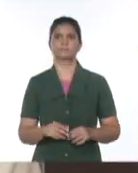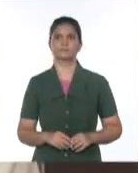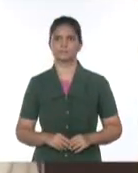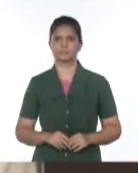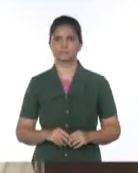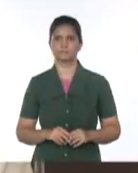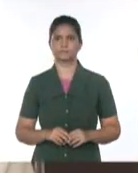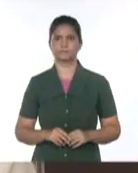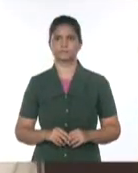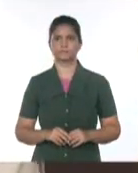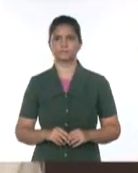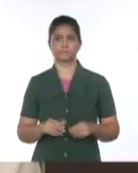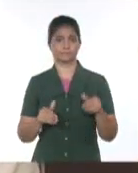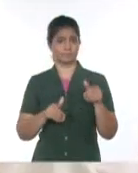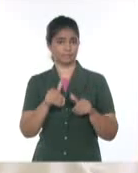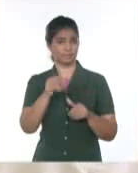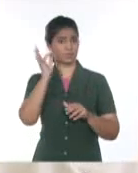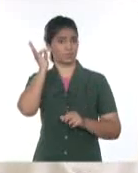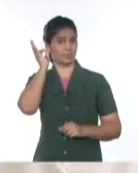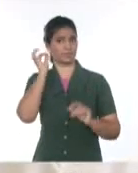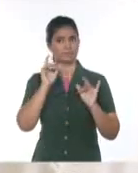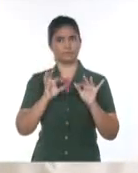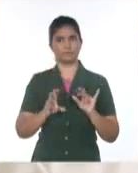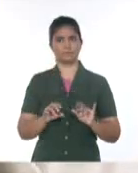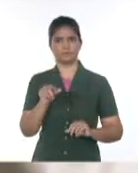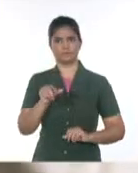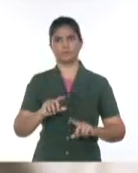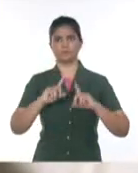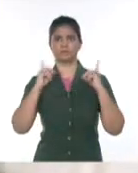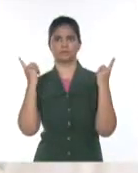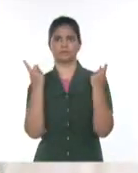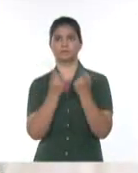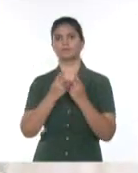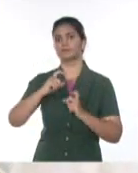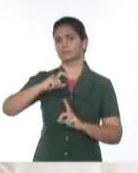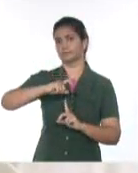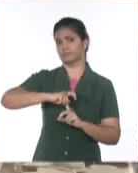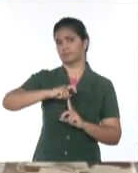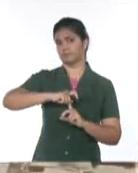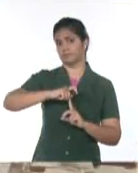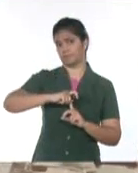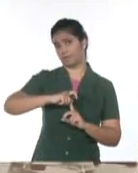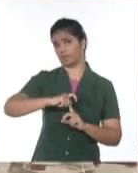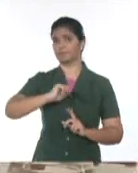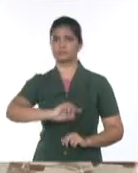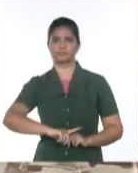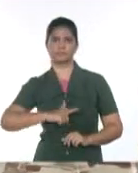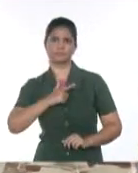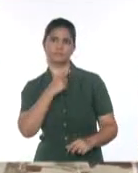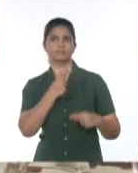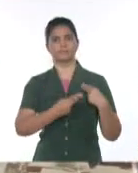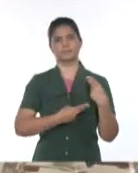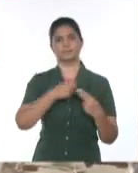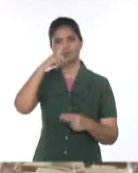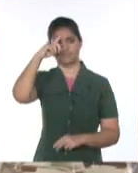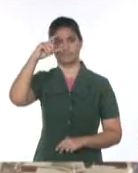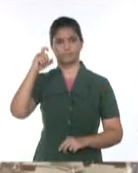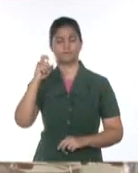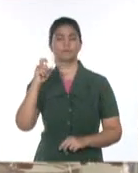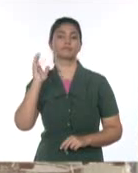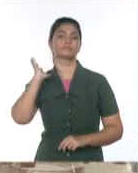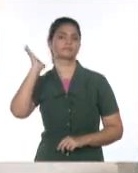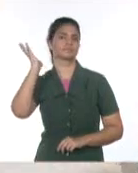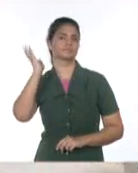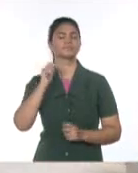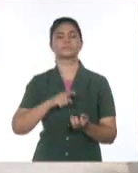Cadia María Rodríguez Ramos, secretaria general del Sindicato Nacional de Trabajadores de la Cultura, se hizo en Santa Clara la conferencia provincial de